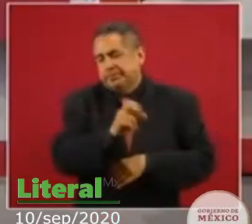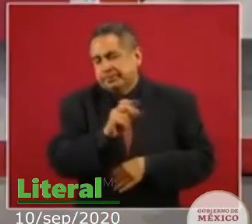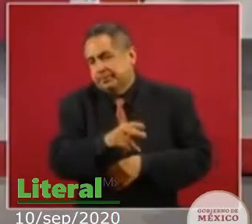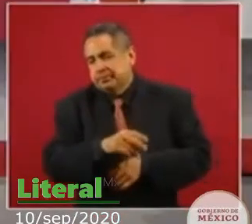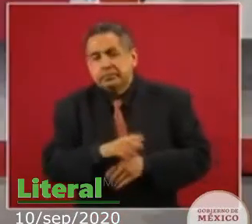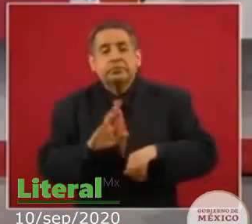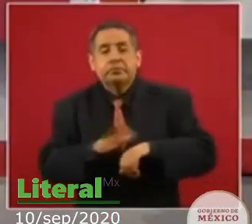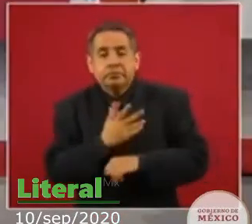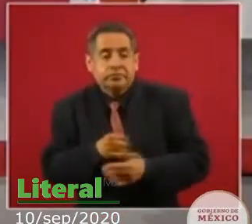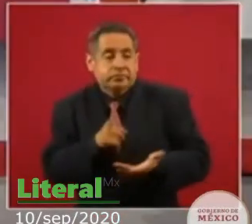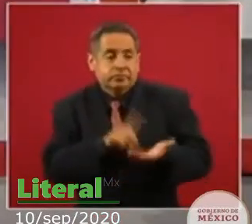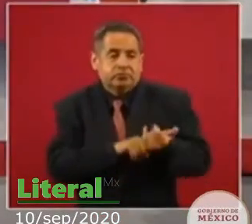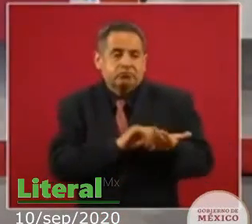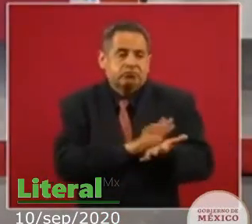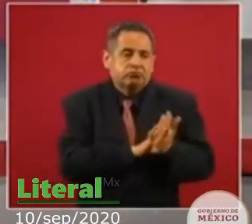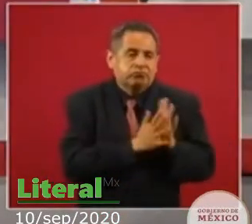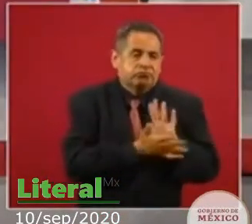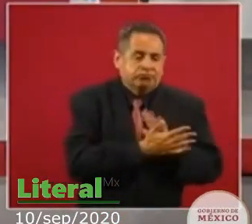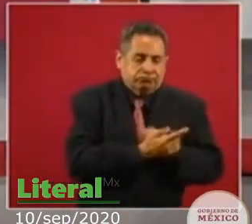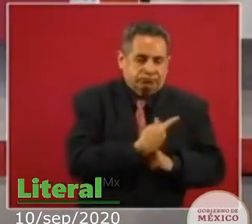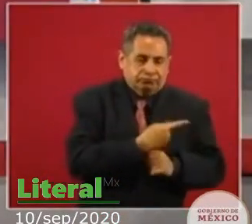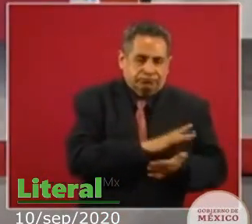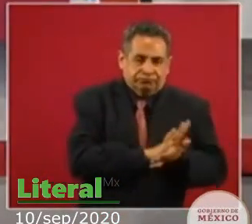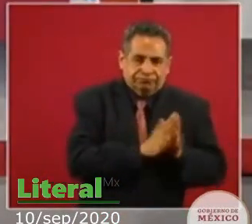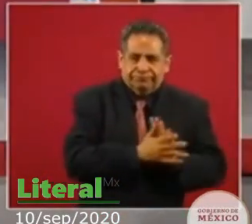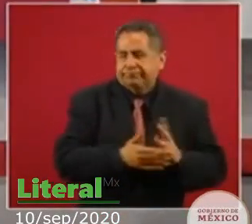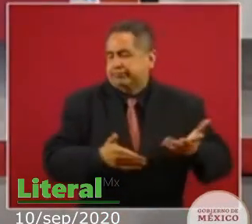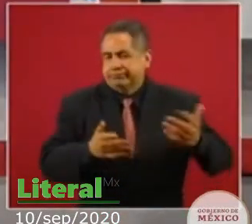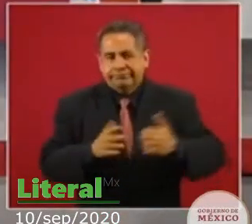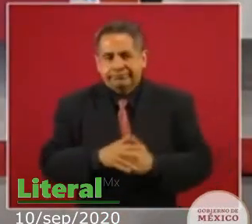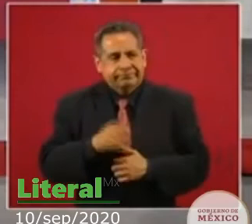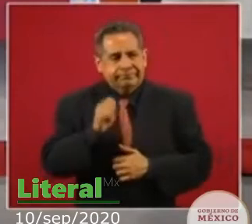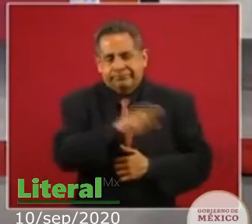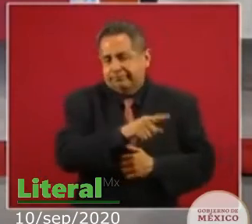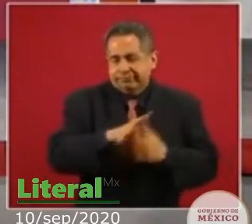había complicidad. Es como todo,